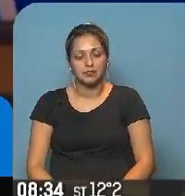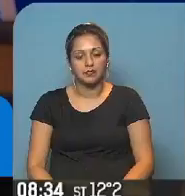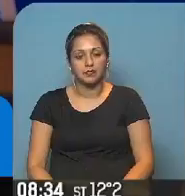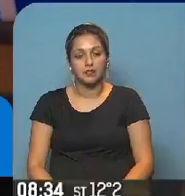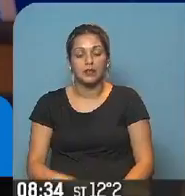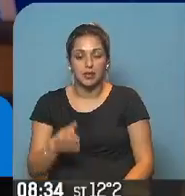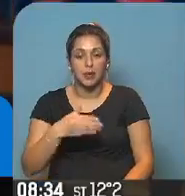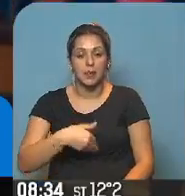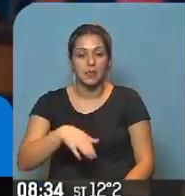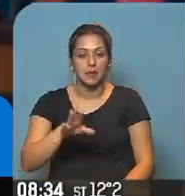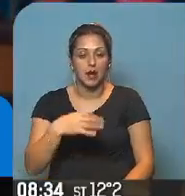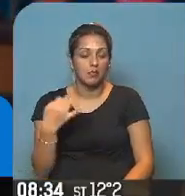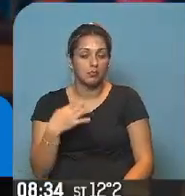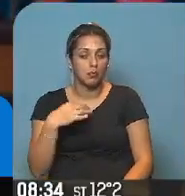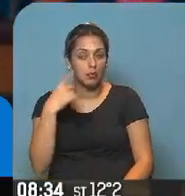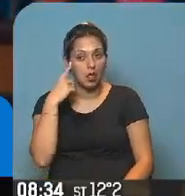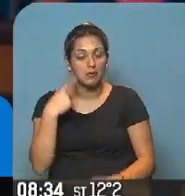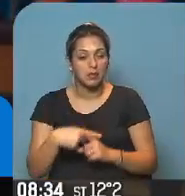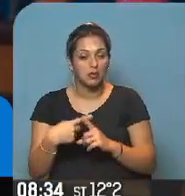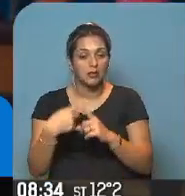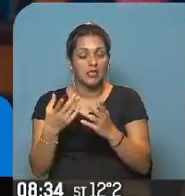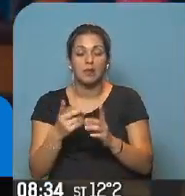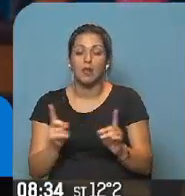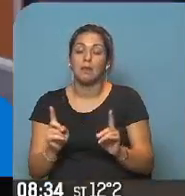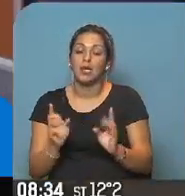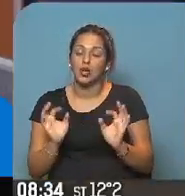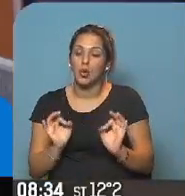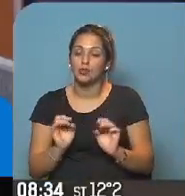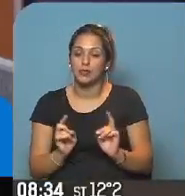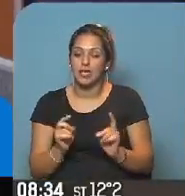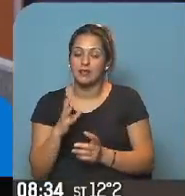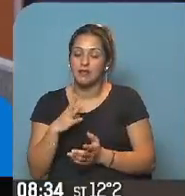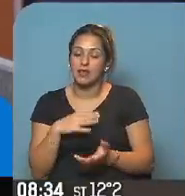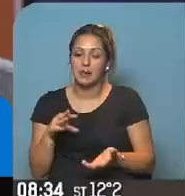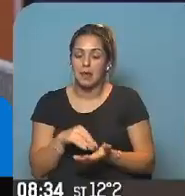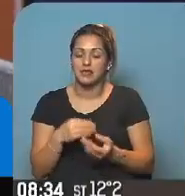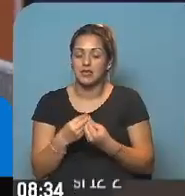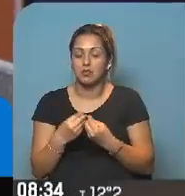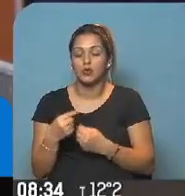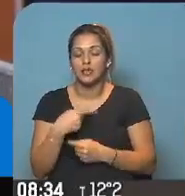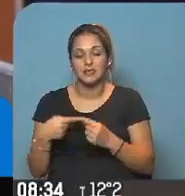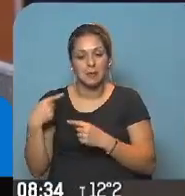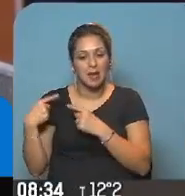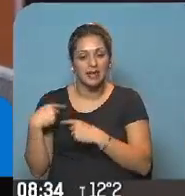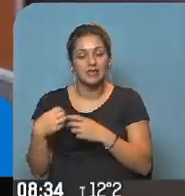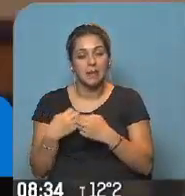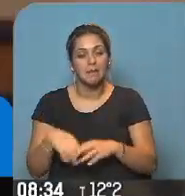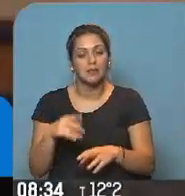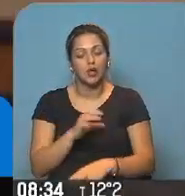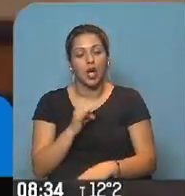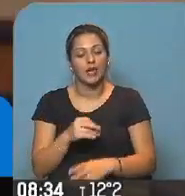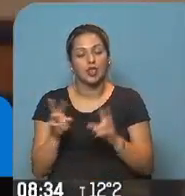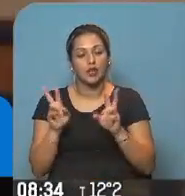a tener buenos efectos en las expectativas, pero quizá no es suficiente. Ya desde hace varias semanas, prácticamente desde que comenzó el año, la cuestión dólar está en la